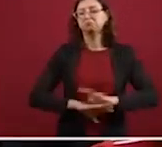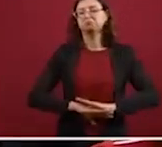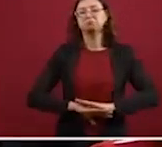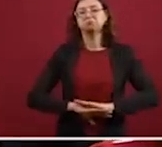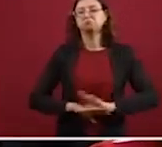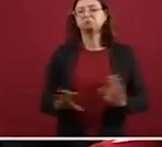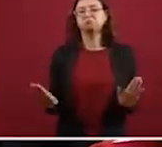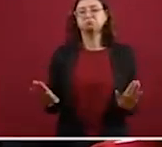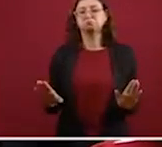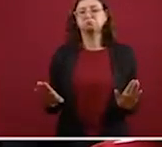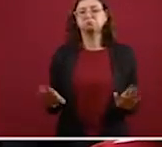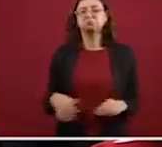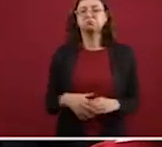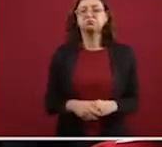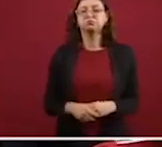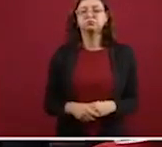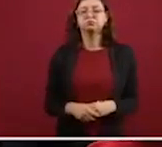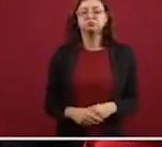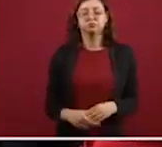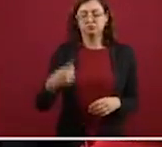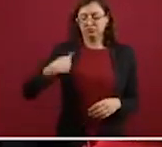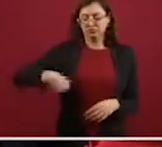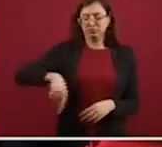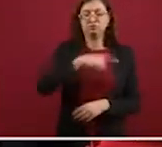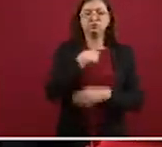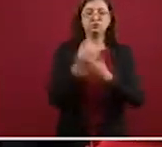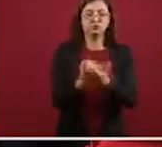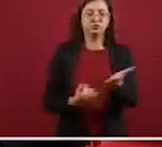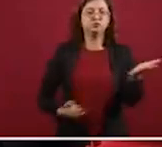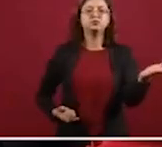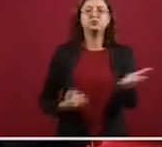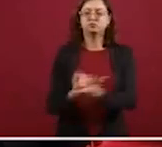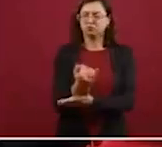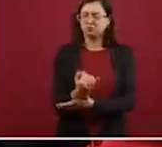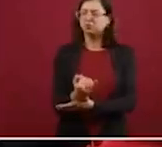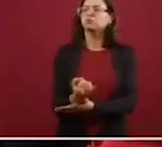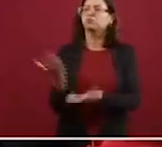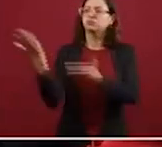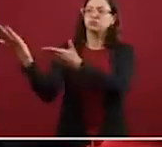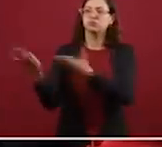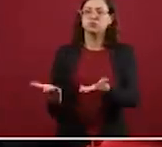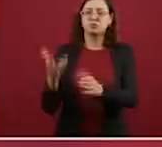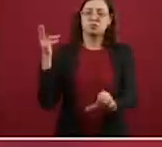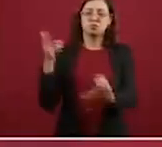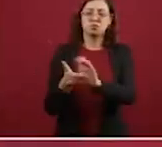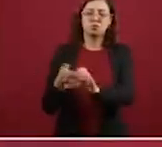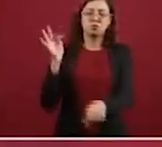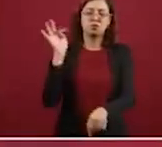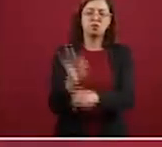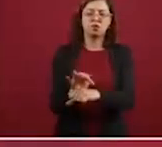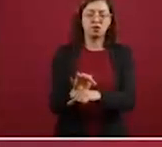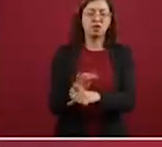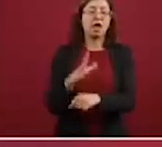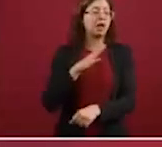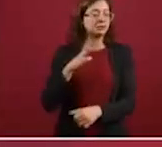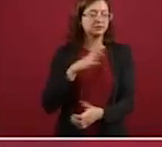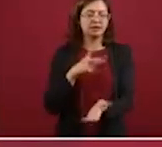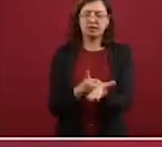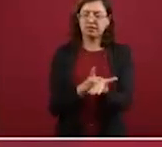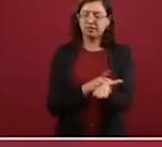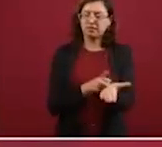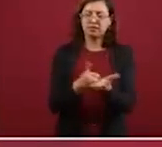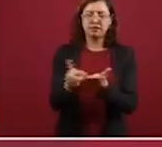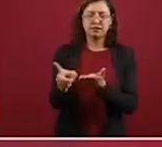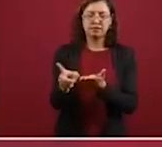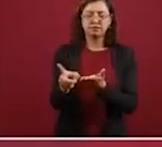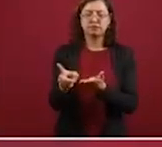hemos decidido otorgar el asilo es un derecho además es